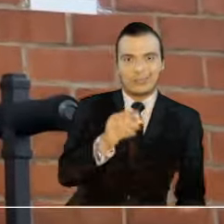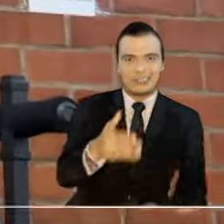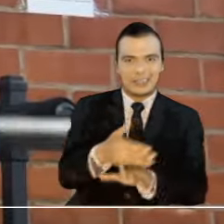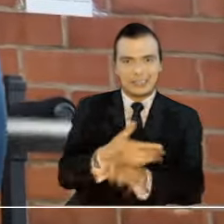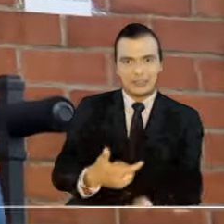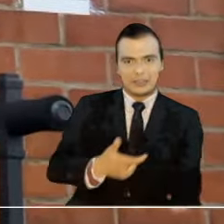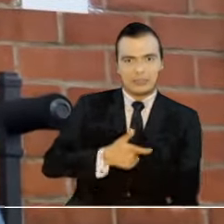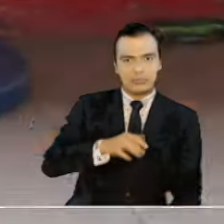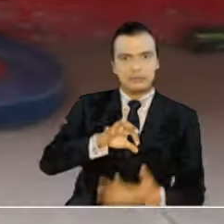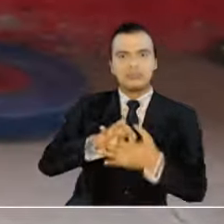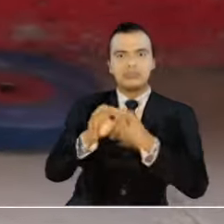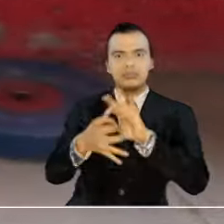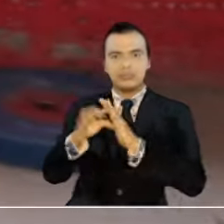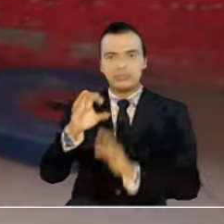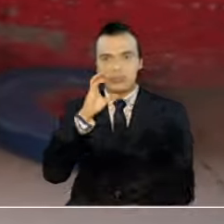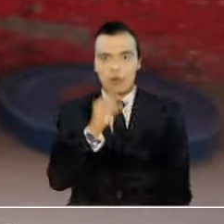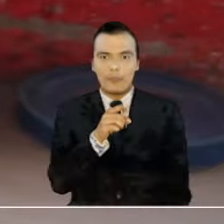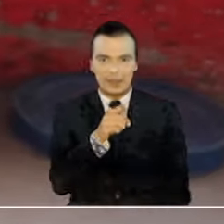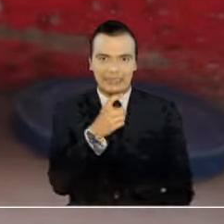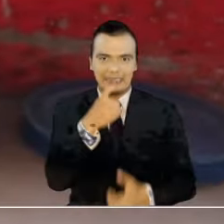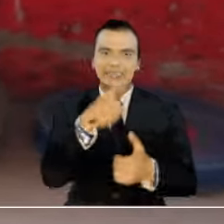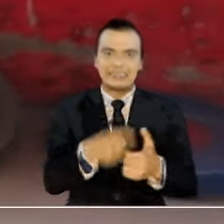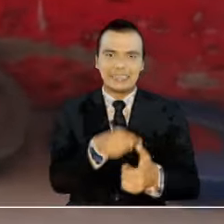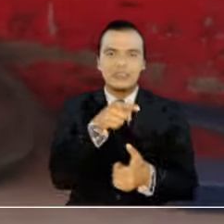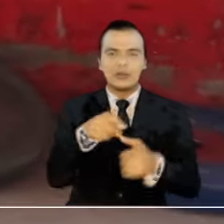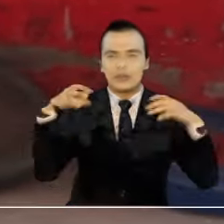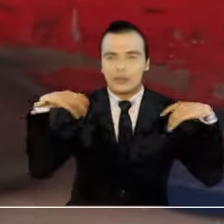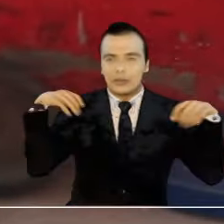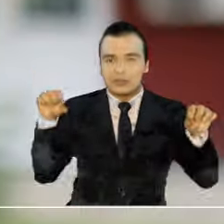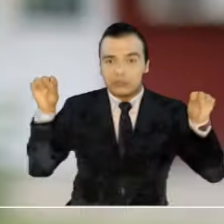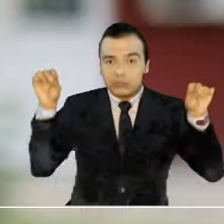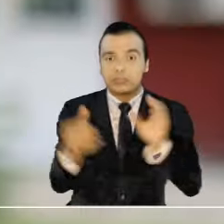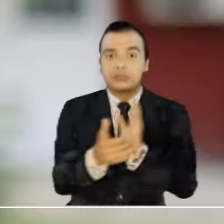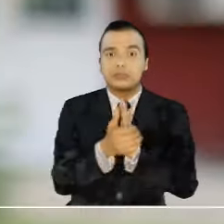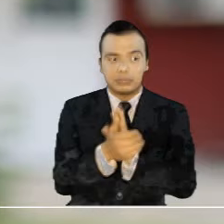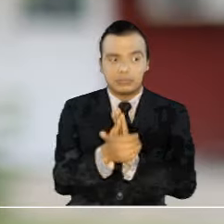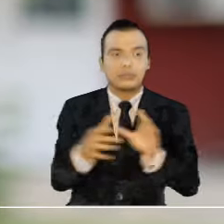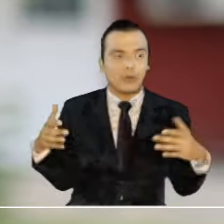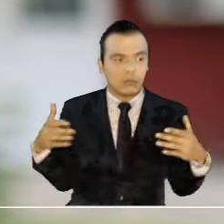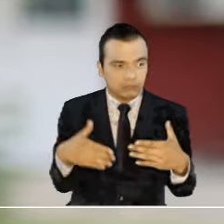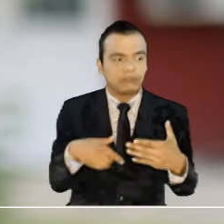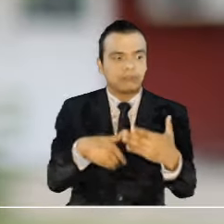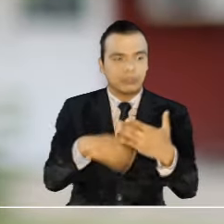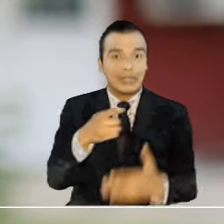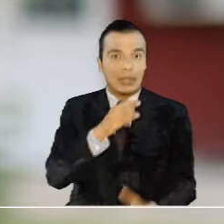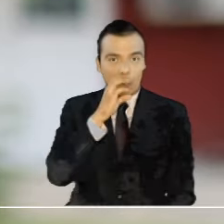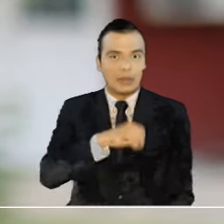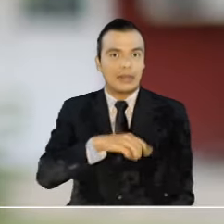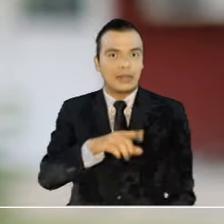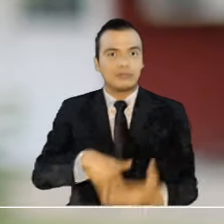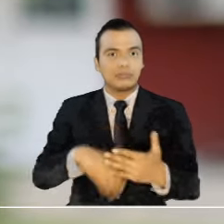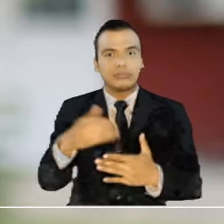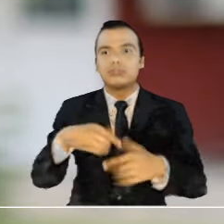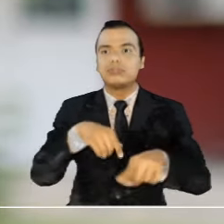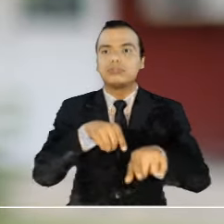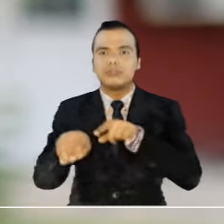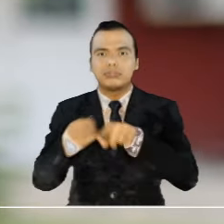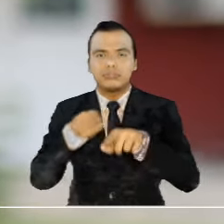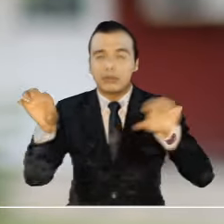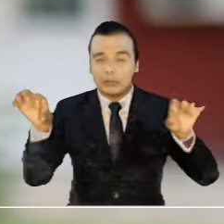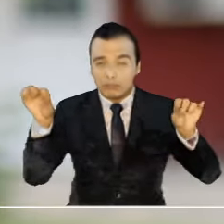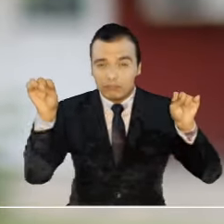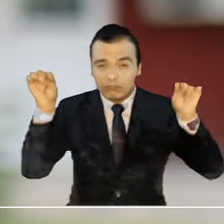Nacional Sub-20 con las promesas de las pesas en Jumbo. Yo empecé el levantamiento de pesas desde muy niño y empecé compitiendo